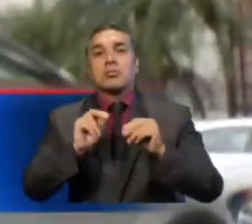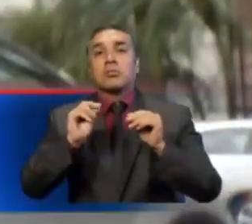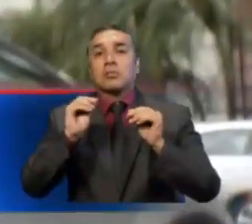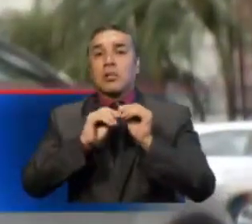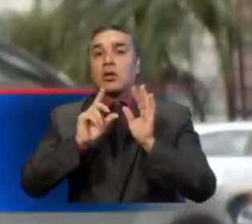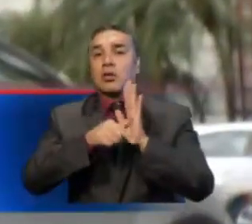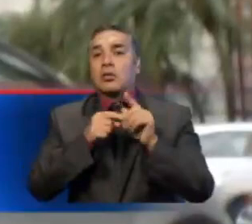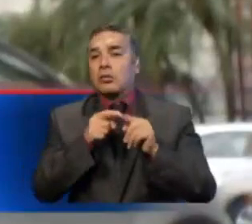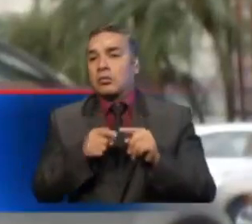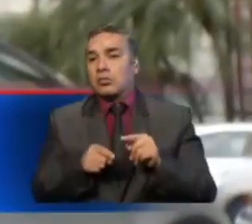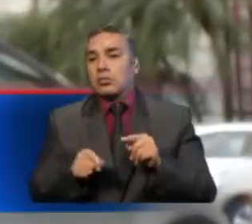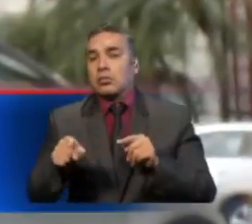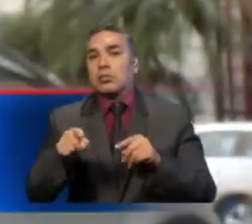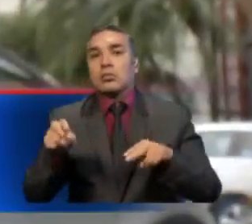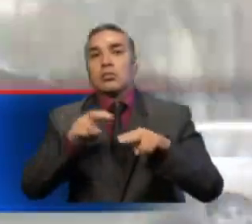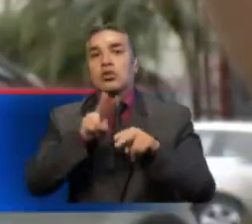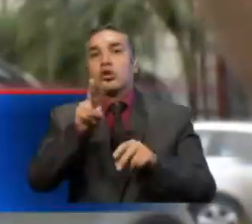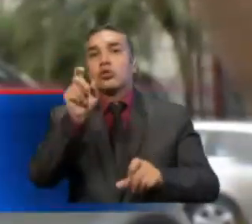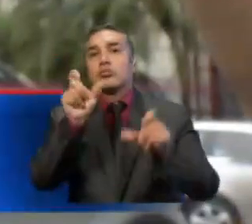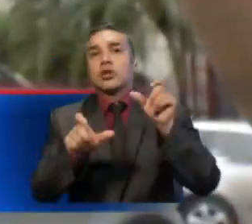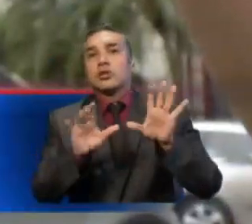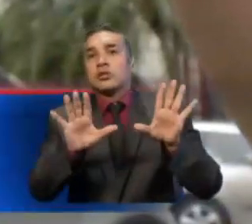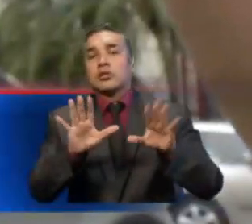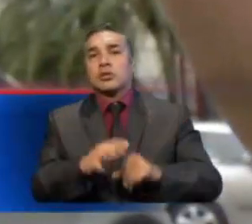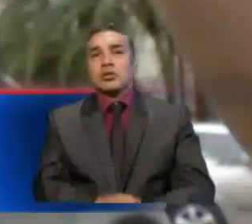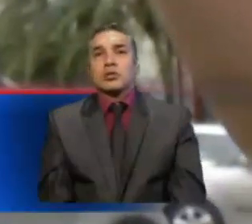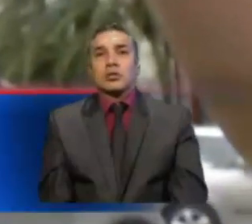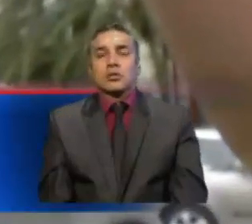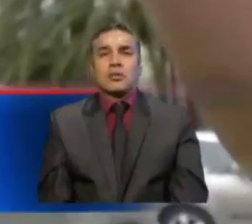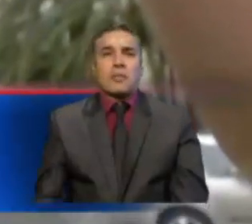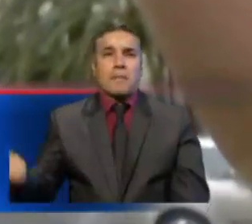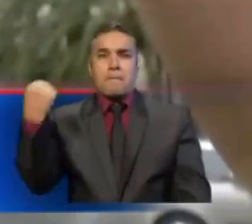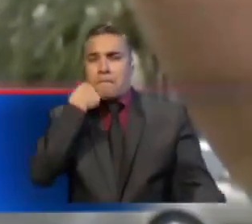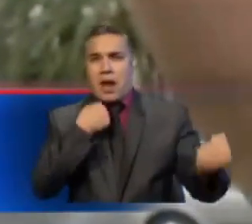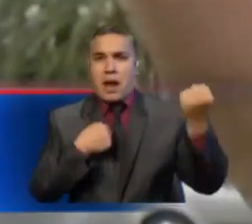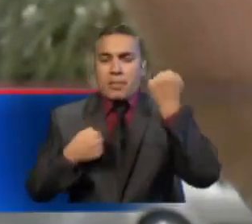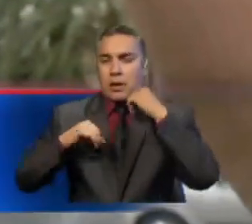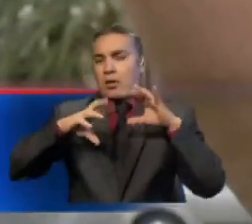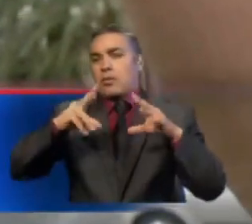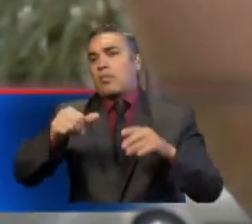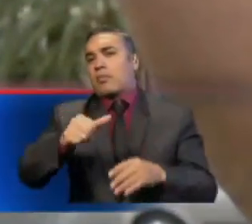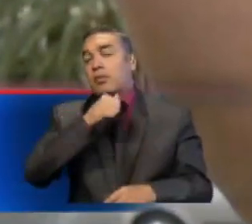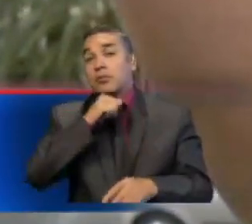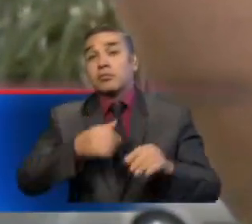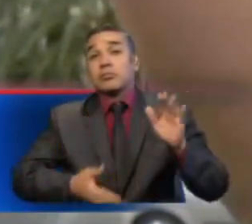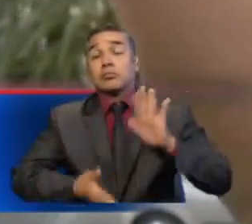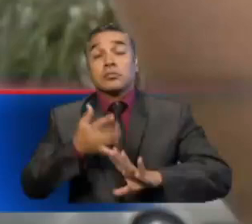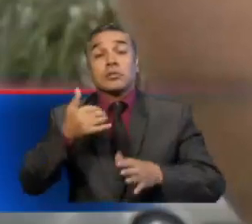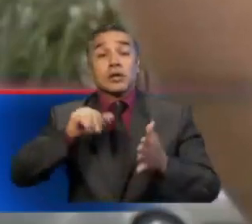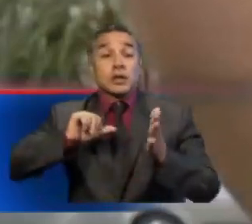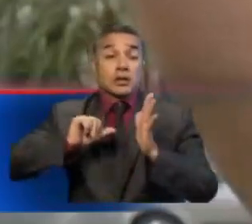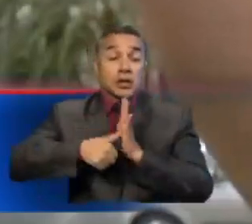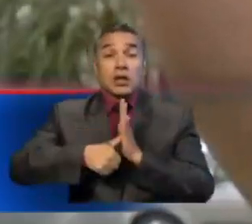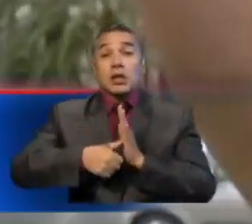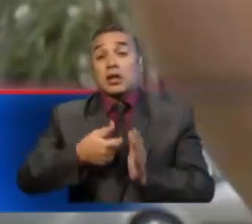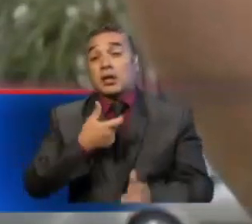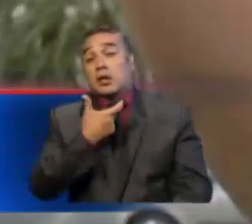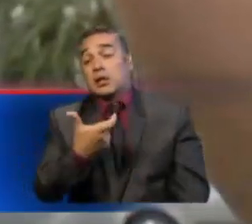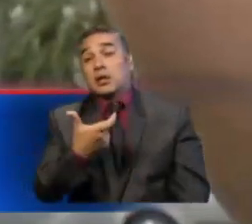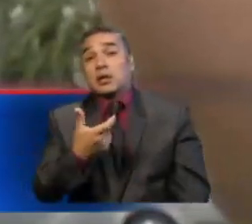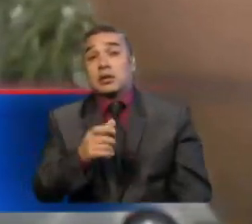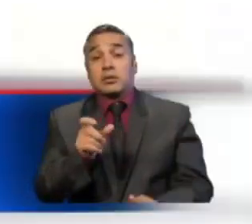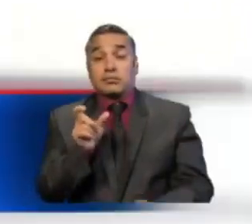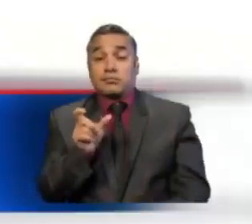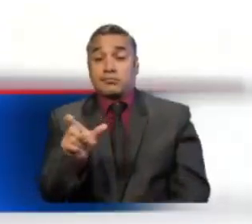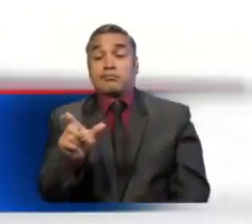el taxista hizo subir a dos personas y me golpearon, me asaltaron, se me llevaron la cédula, la licencia, las tarjetas